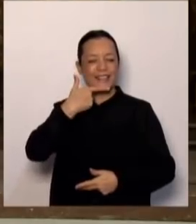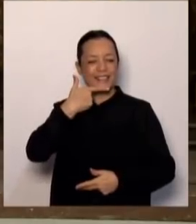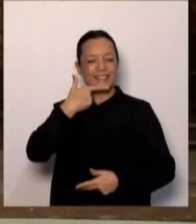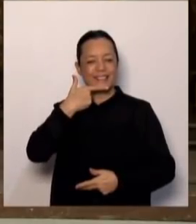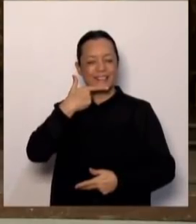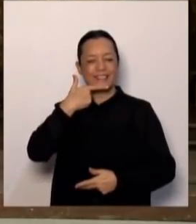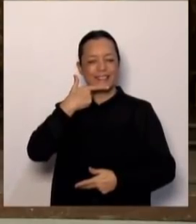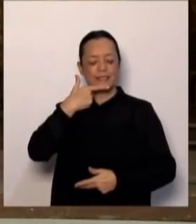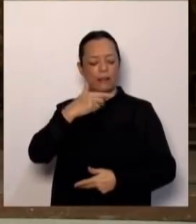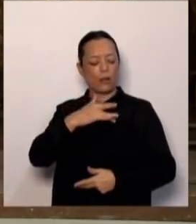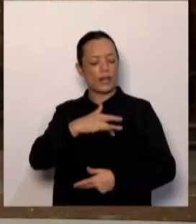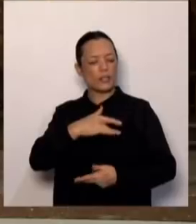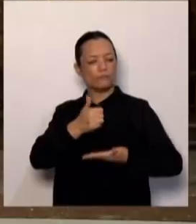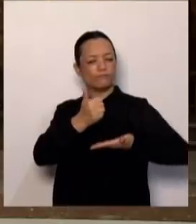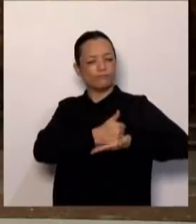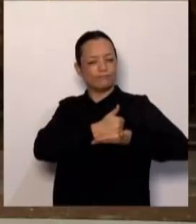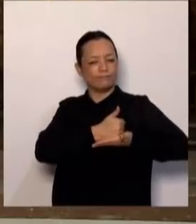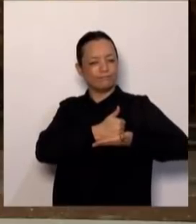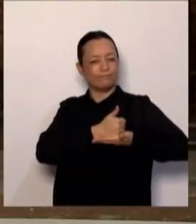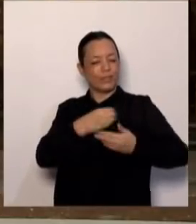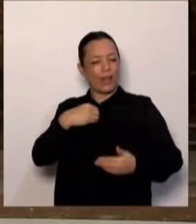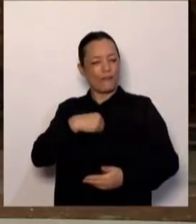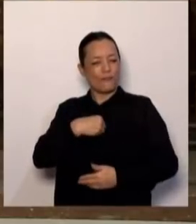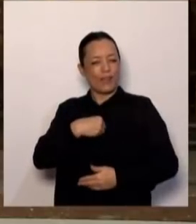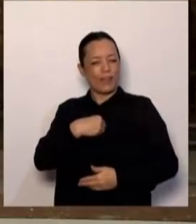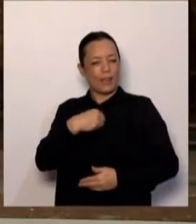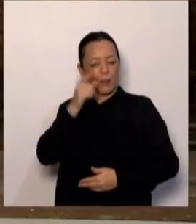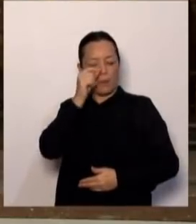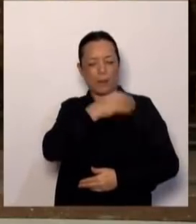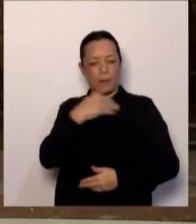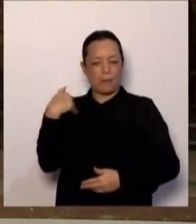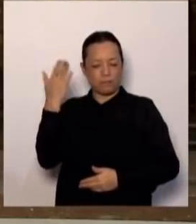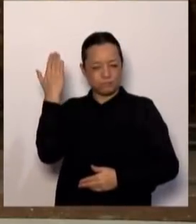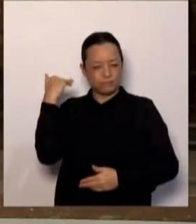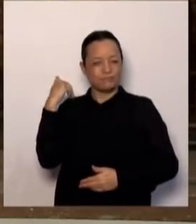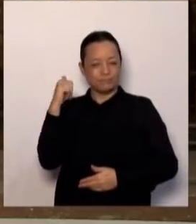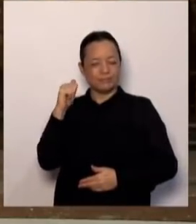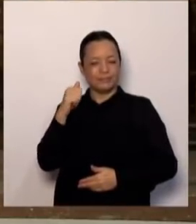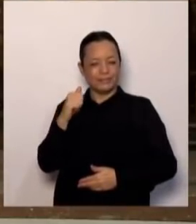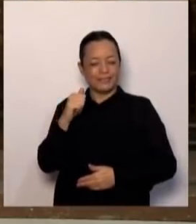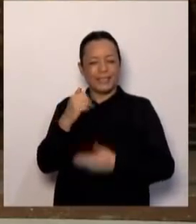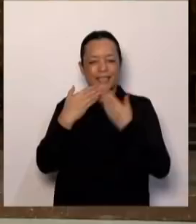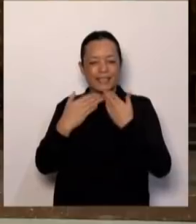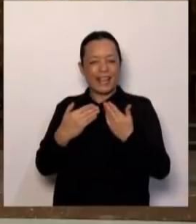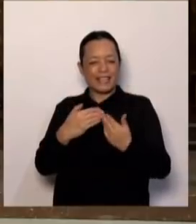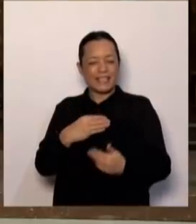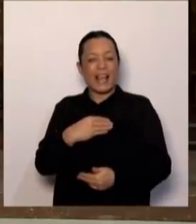plantadas en nuestro corazón por la fe de nuestros padres, muchas veces por la fe de nuestra